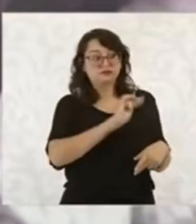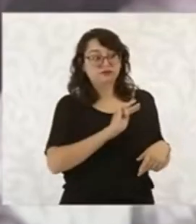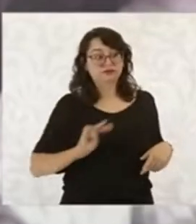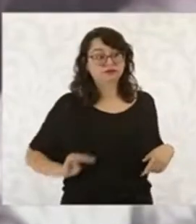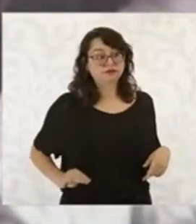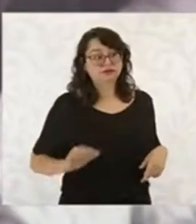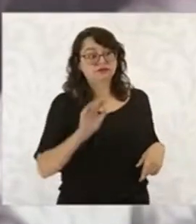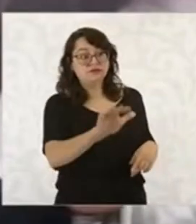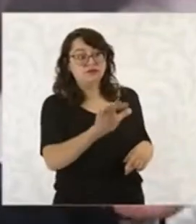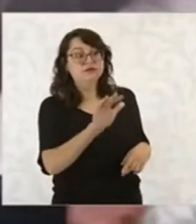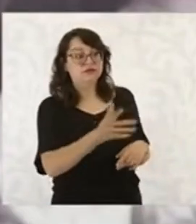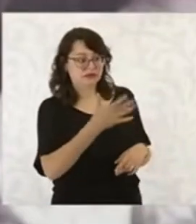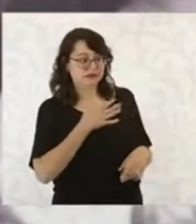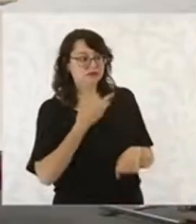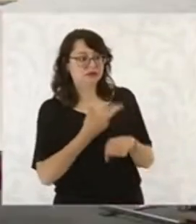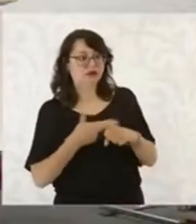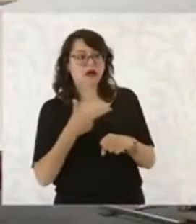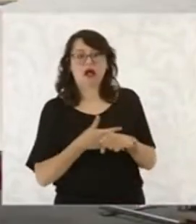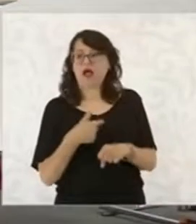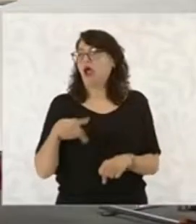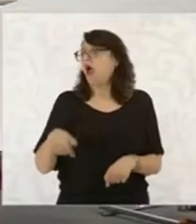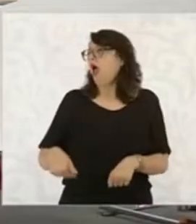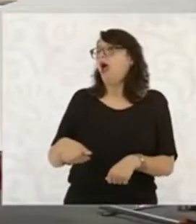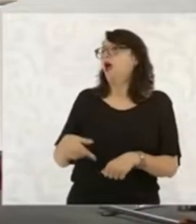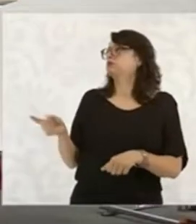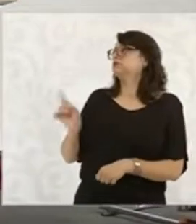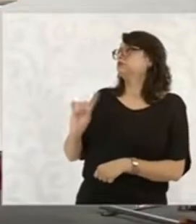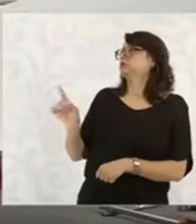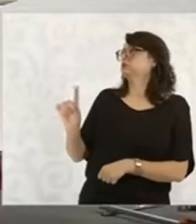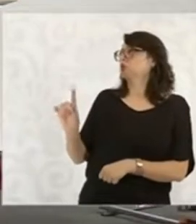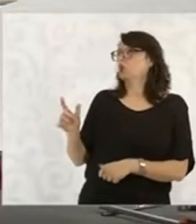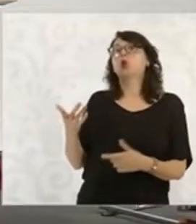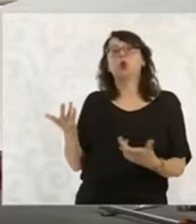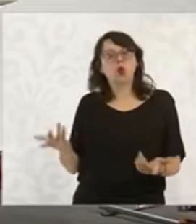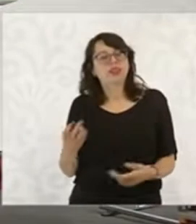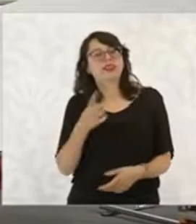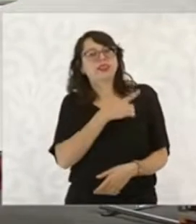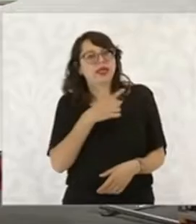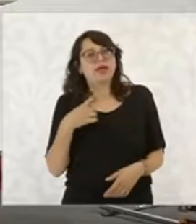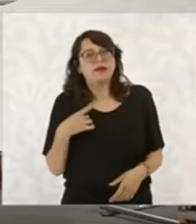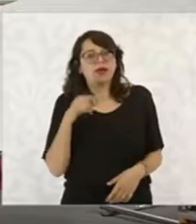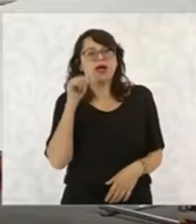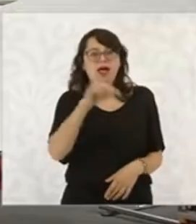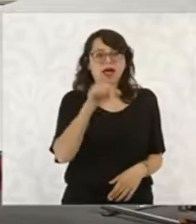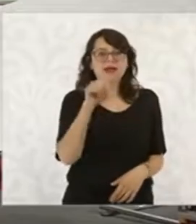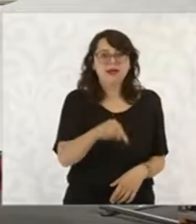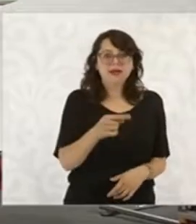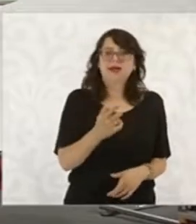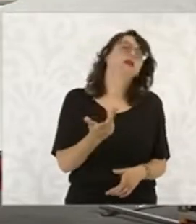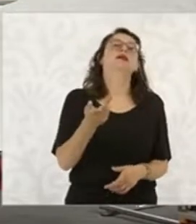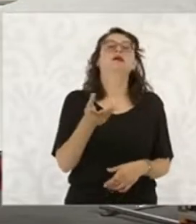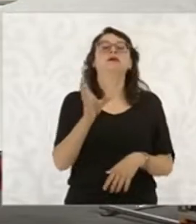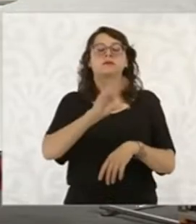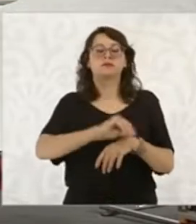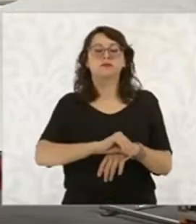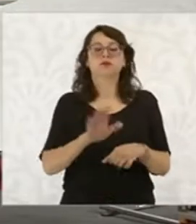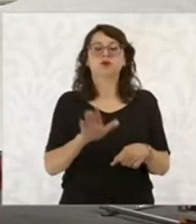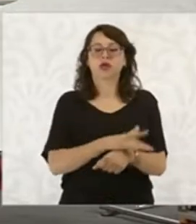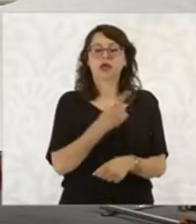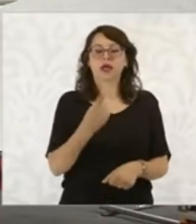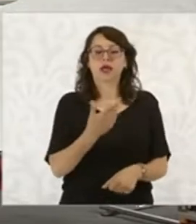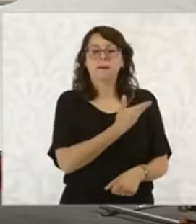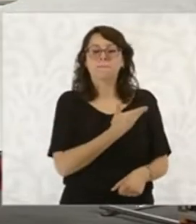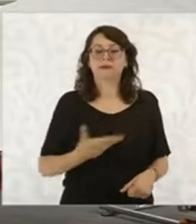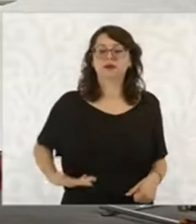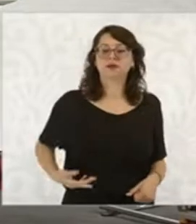sus concesiones. Entonces, también por eso estamos abriendo ese decreto para ellos. Se cruza el periodo del que son presidentes municipales con el periodo